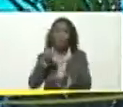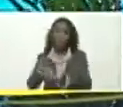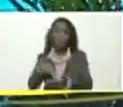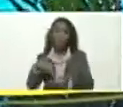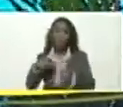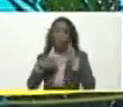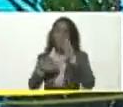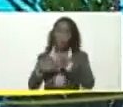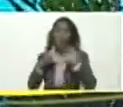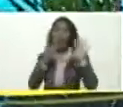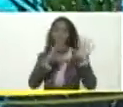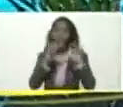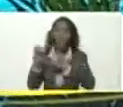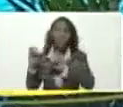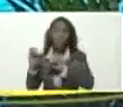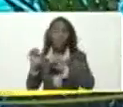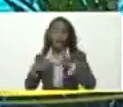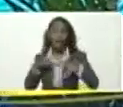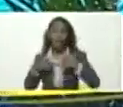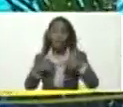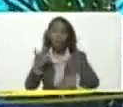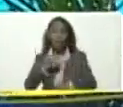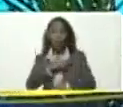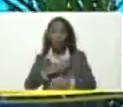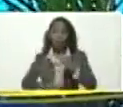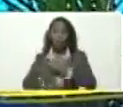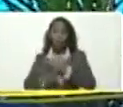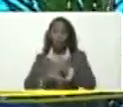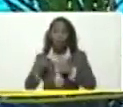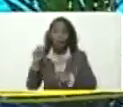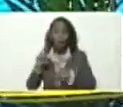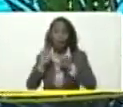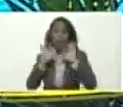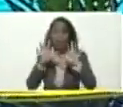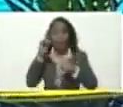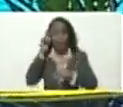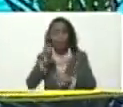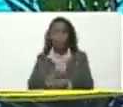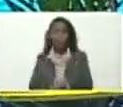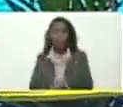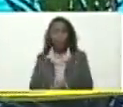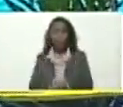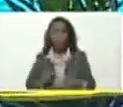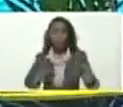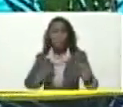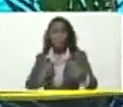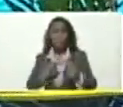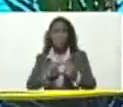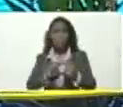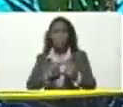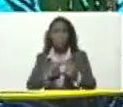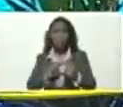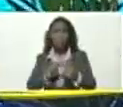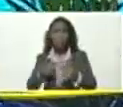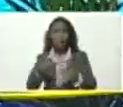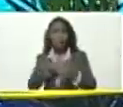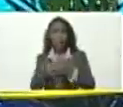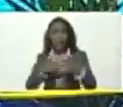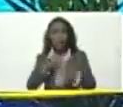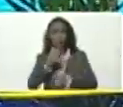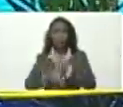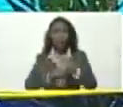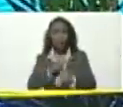Más de 900 actividades tuvimos durante estos 10 días. Encuentros con escritores internacionales